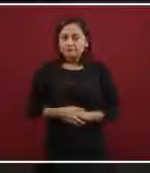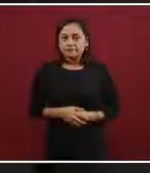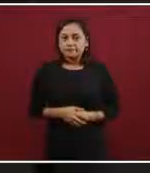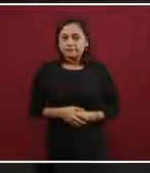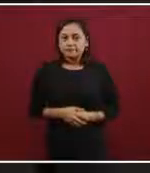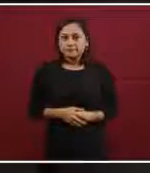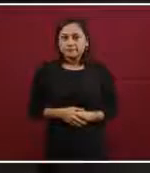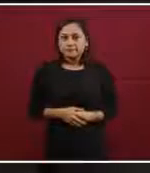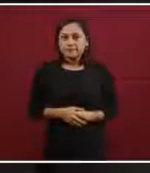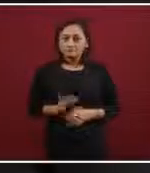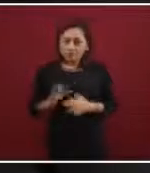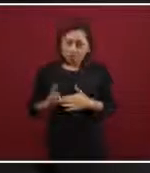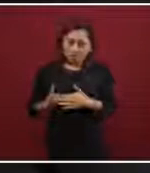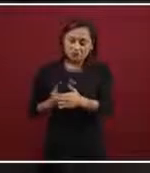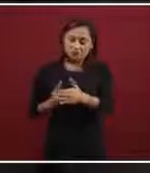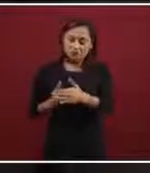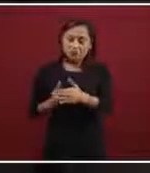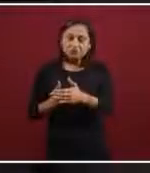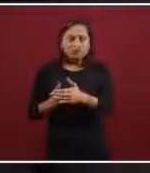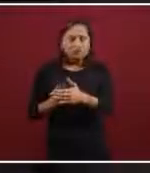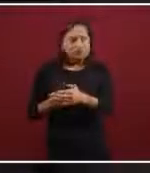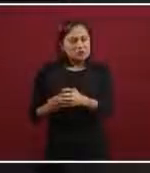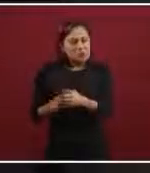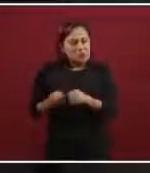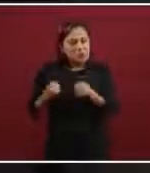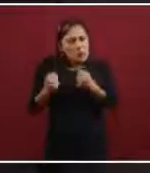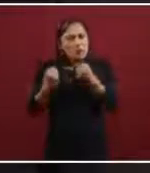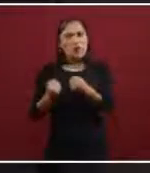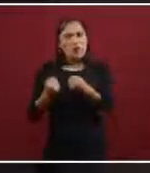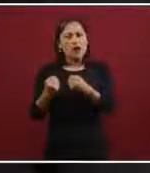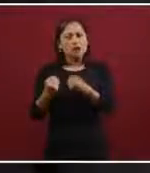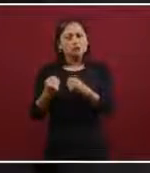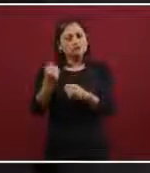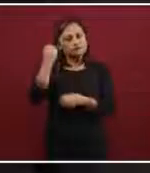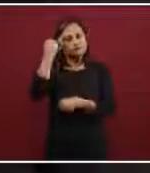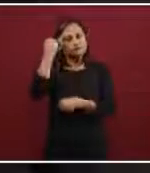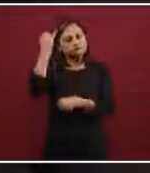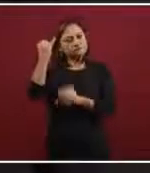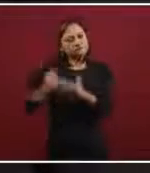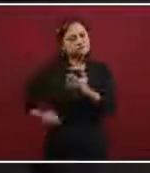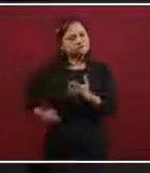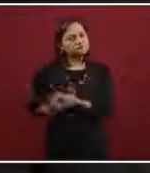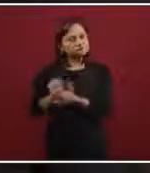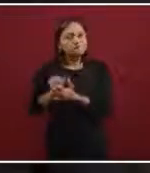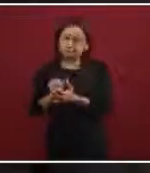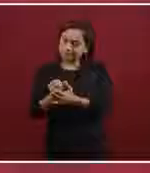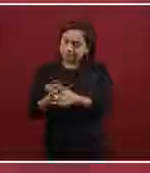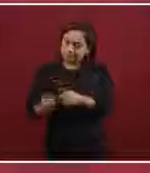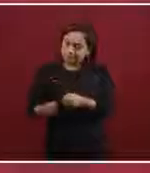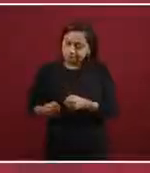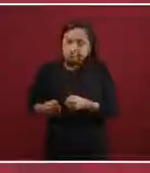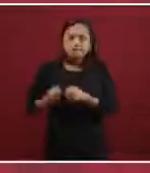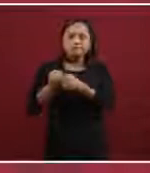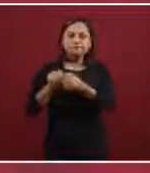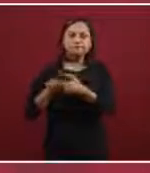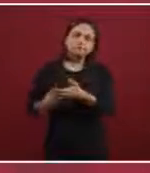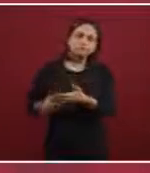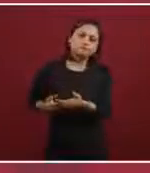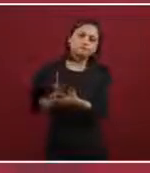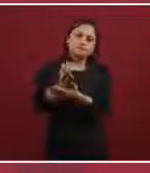definen más las posturas por ejemplo todo esto de la violencia